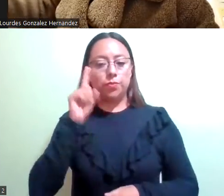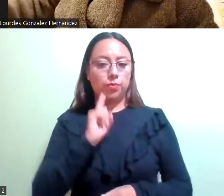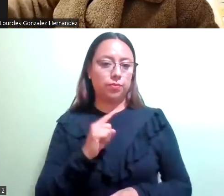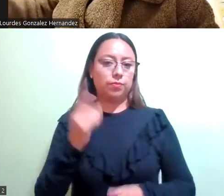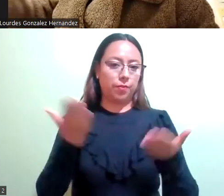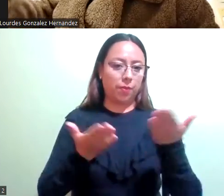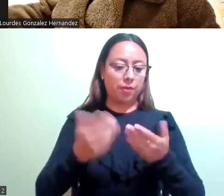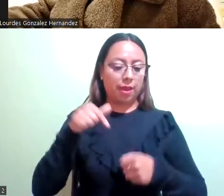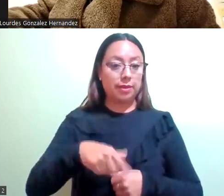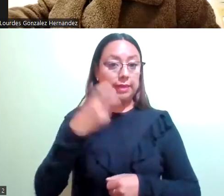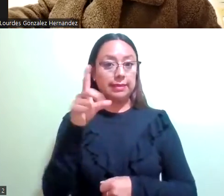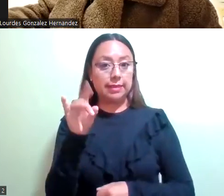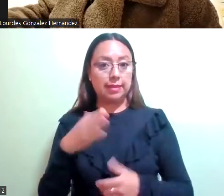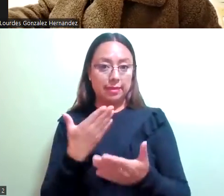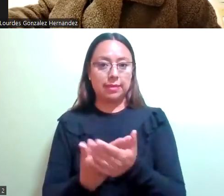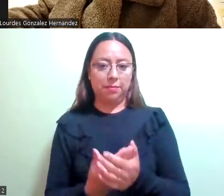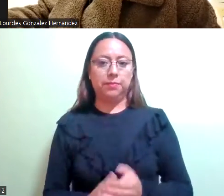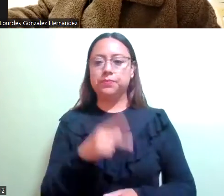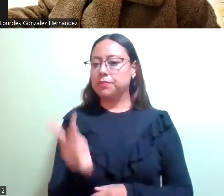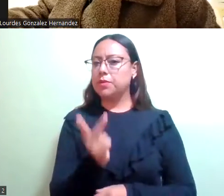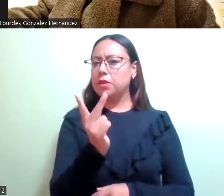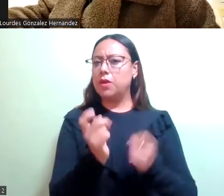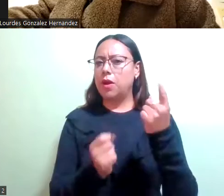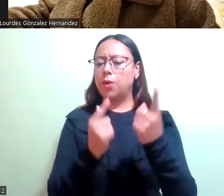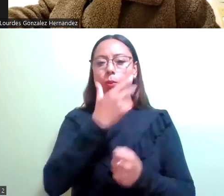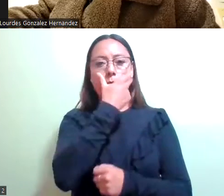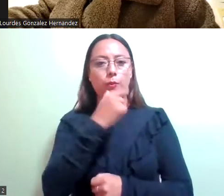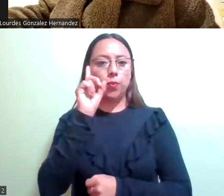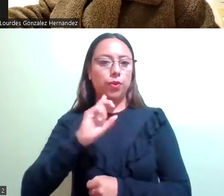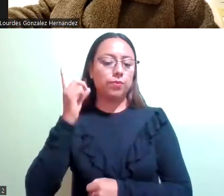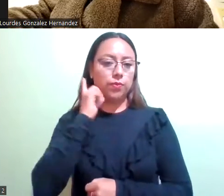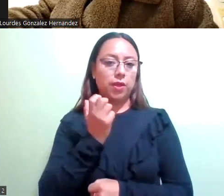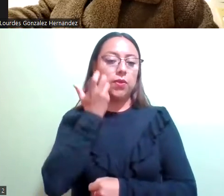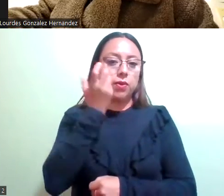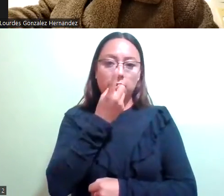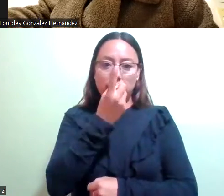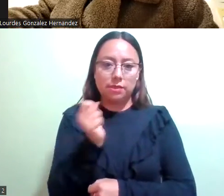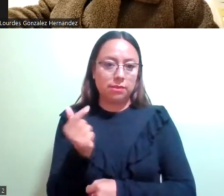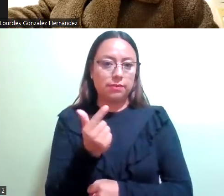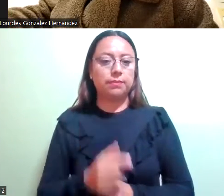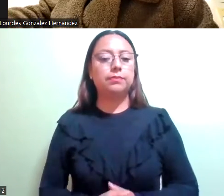de referencia. ¿Alguna o algún diputado desea hacer uso de la voz?